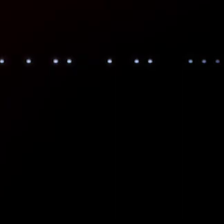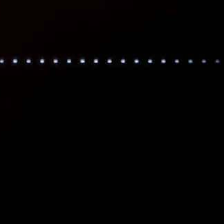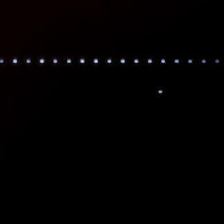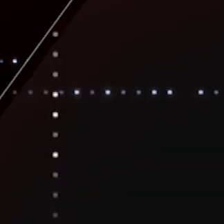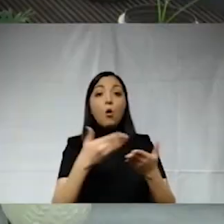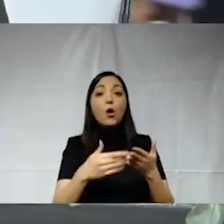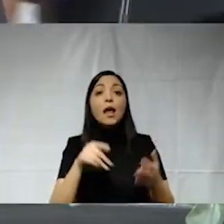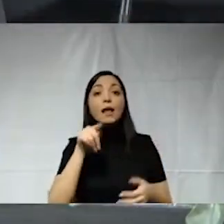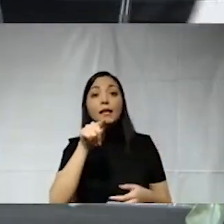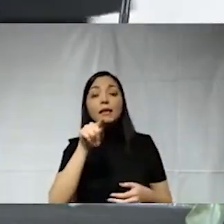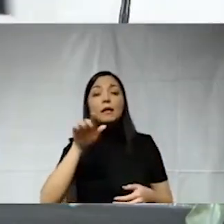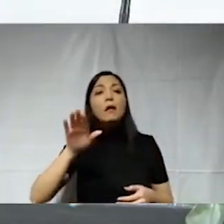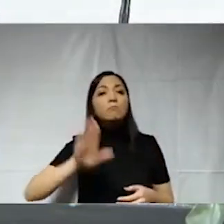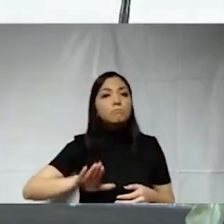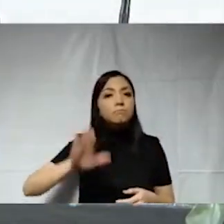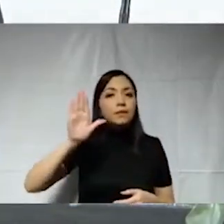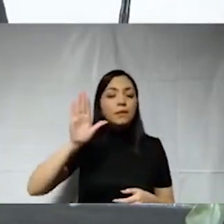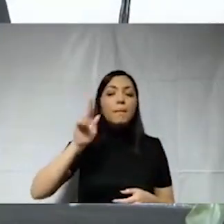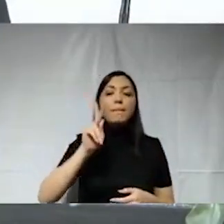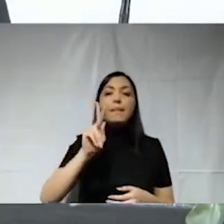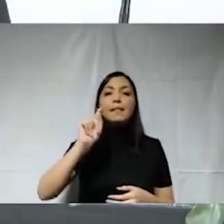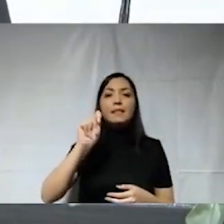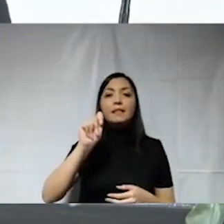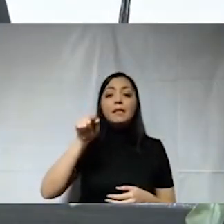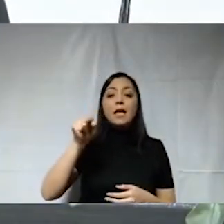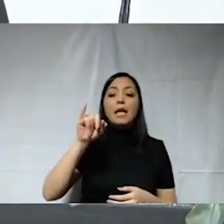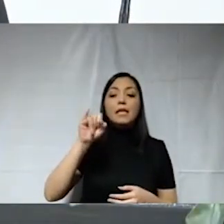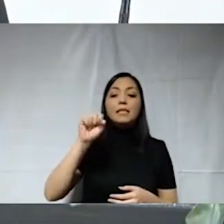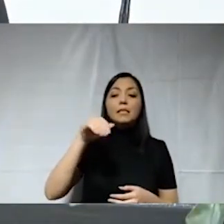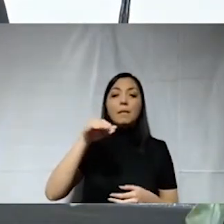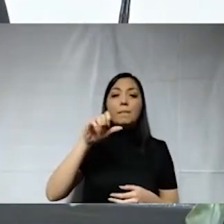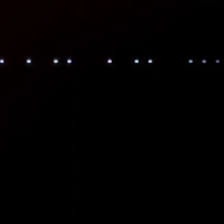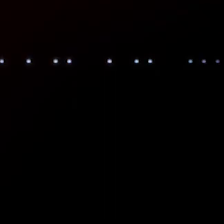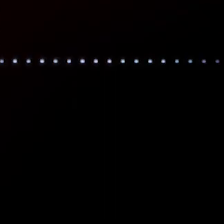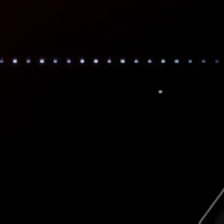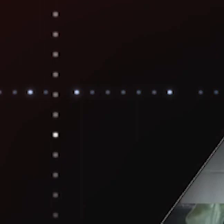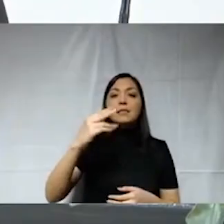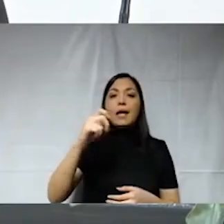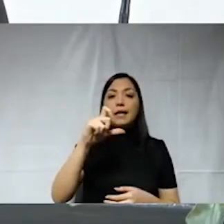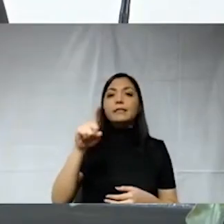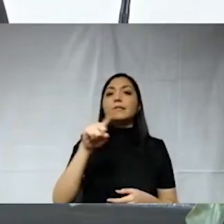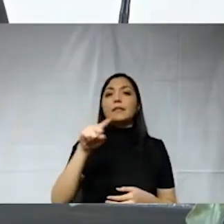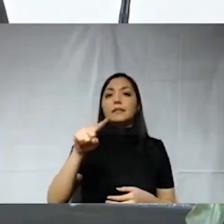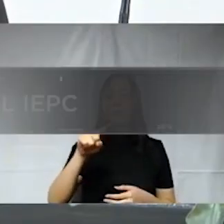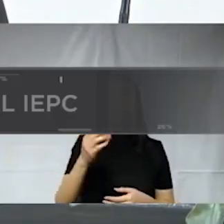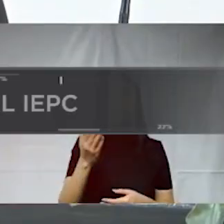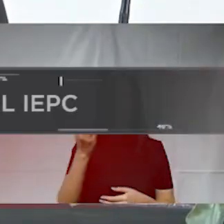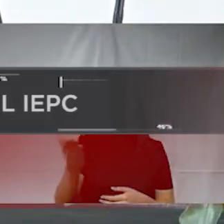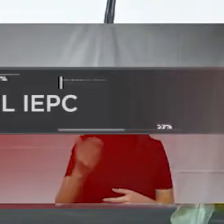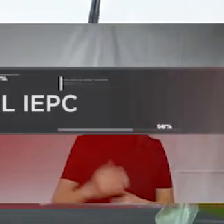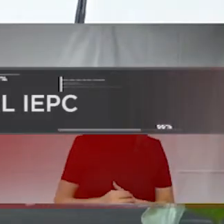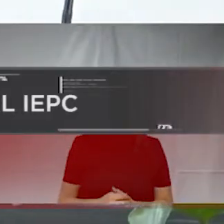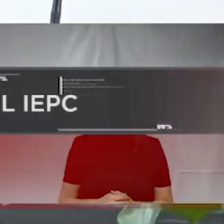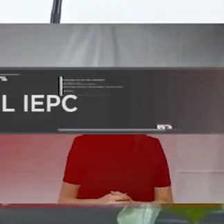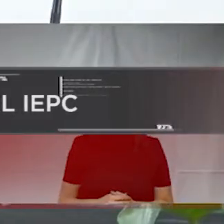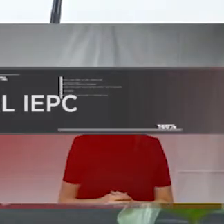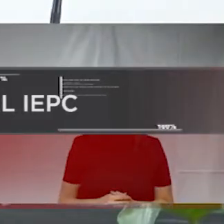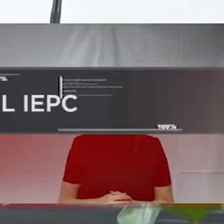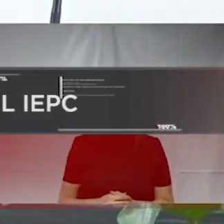admitieron el representante del partido del trabajo Ismael Sánchez añadió son retrabajos para